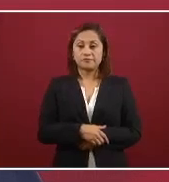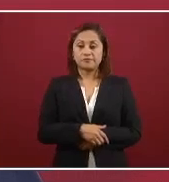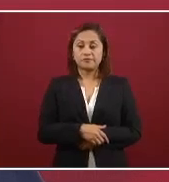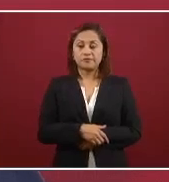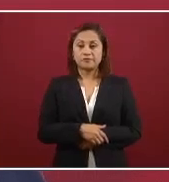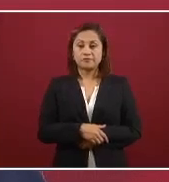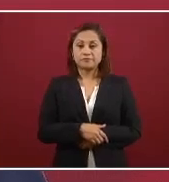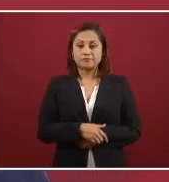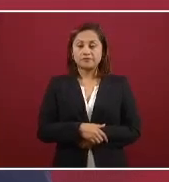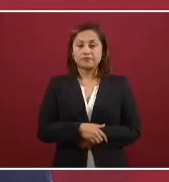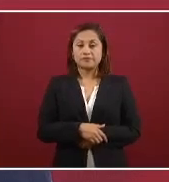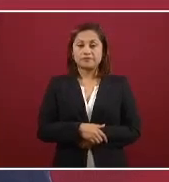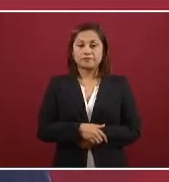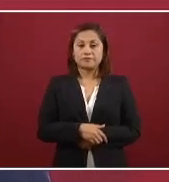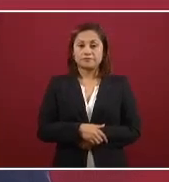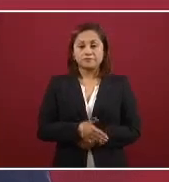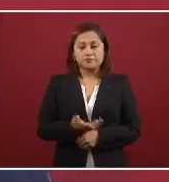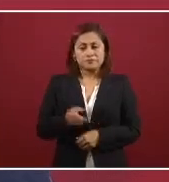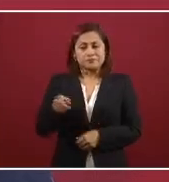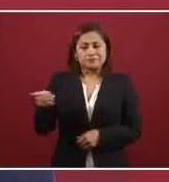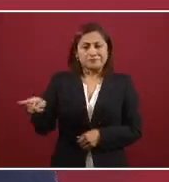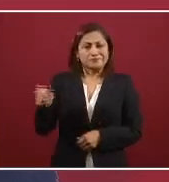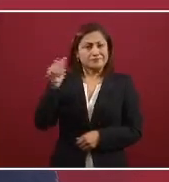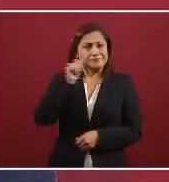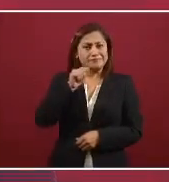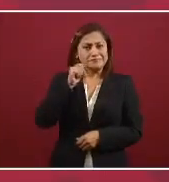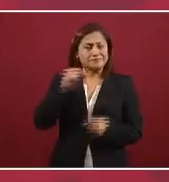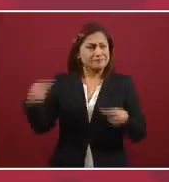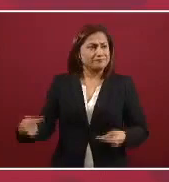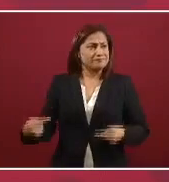Que siempre ha tenido diferencias con nosotros